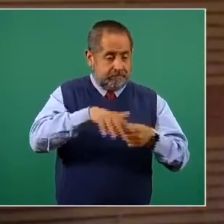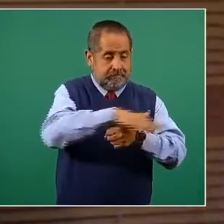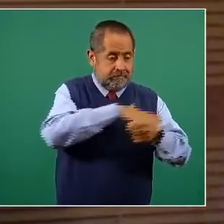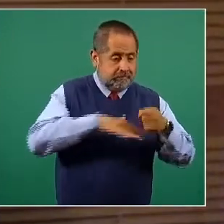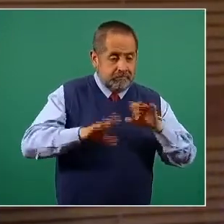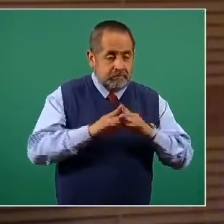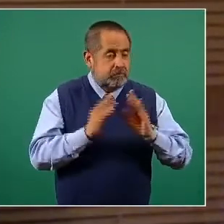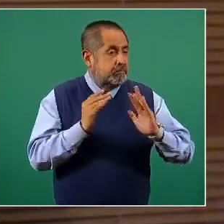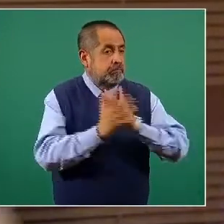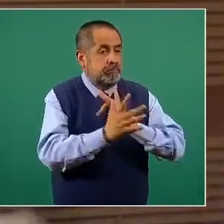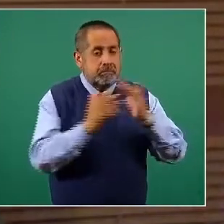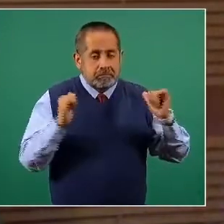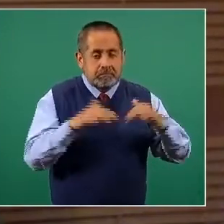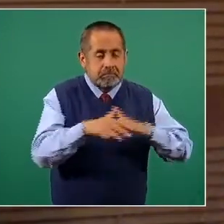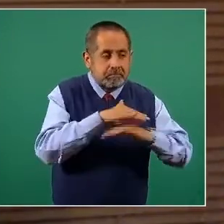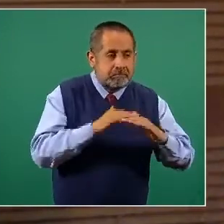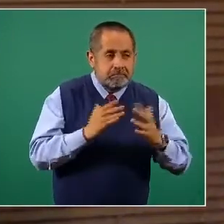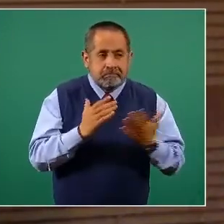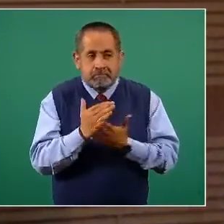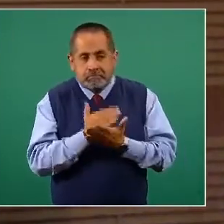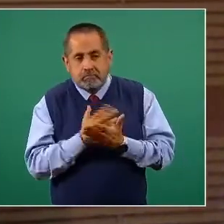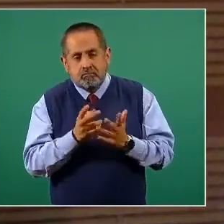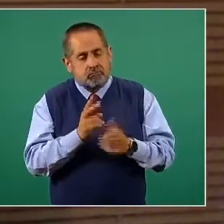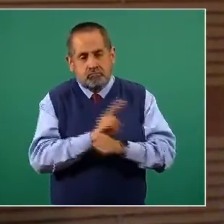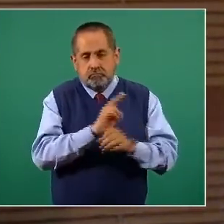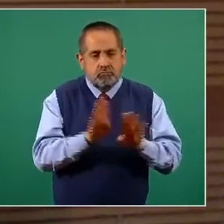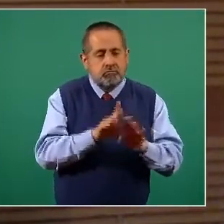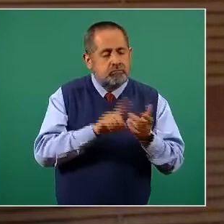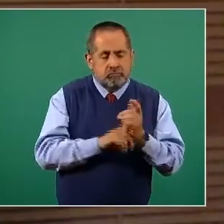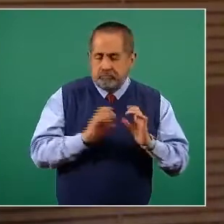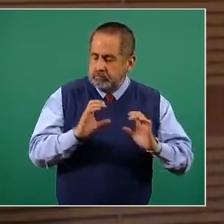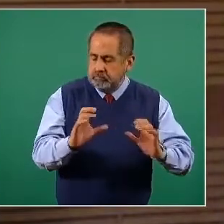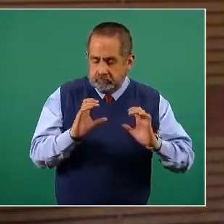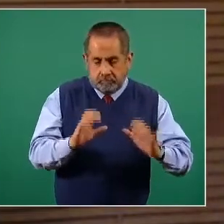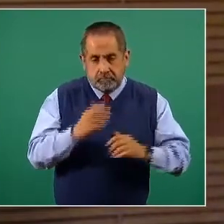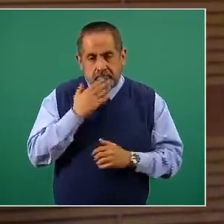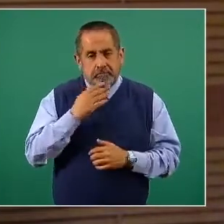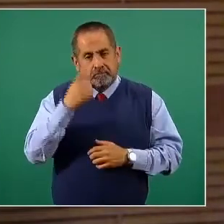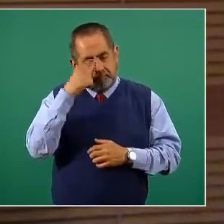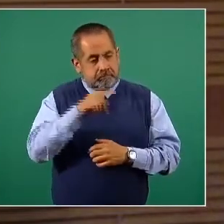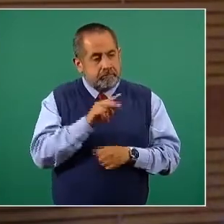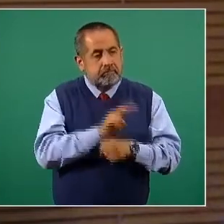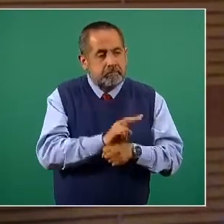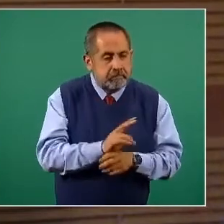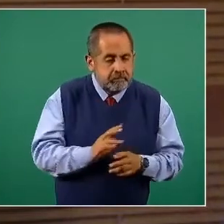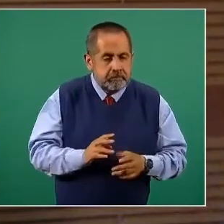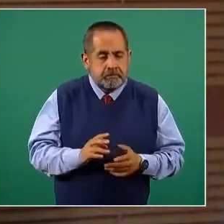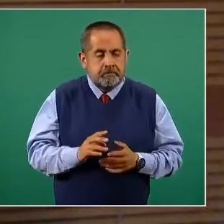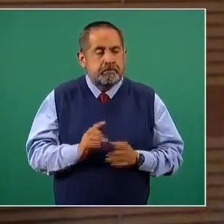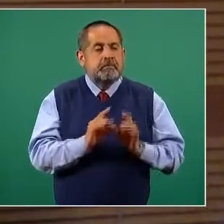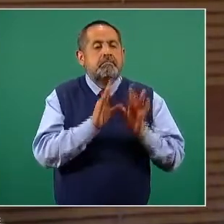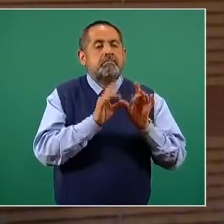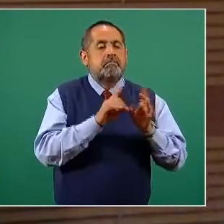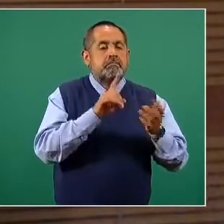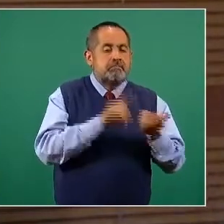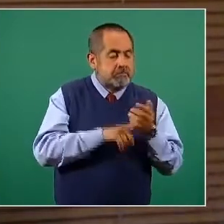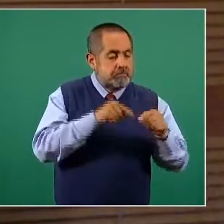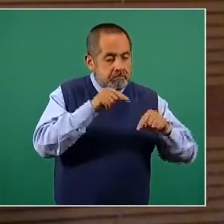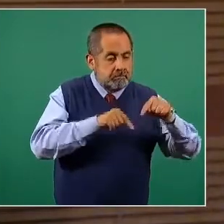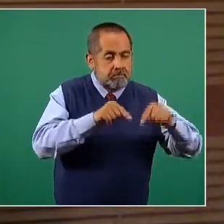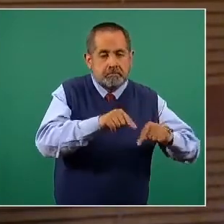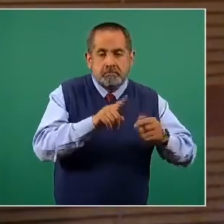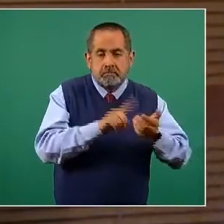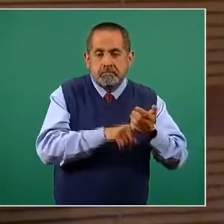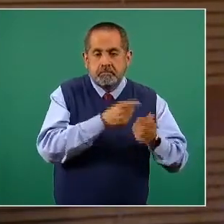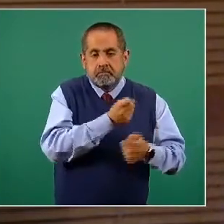el sistema de vigilancia que nos va a permitir y va a ser suficientemente sensible para encontrar